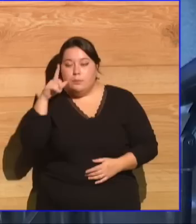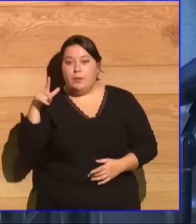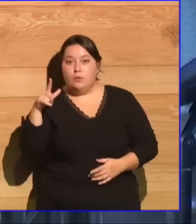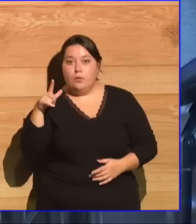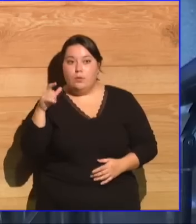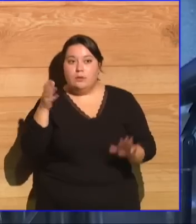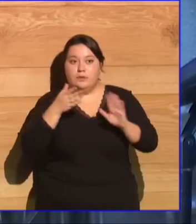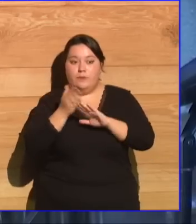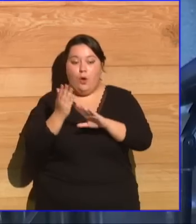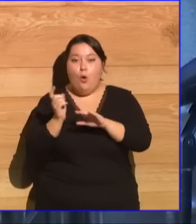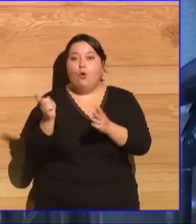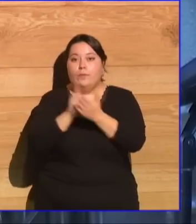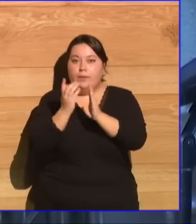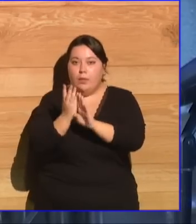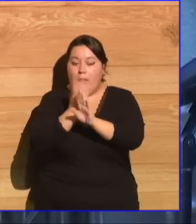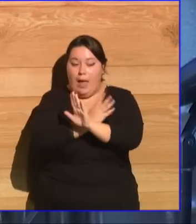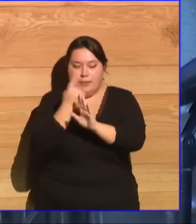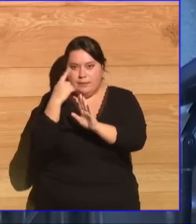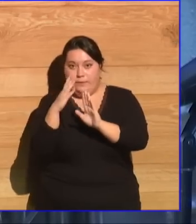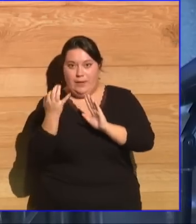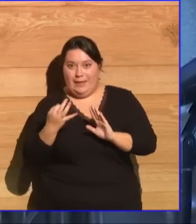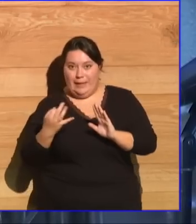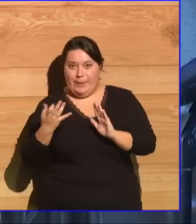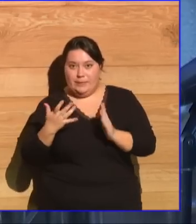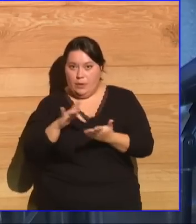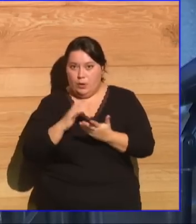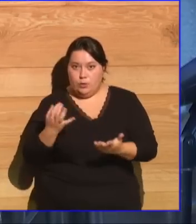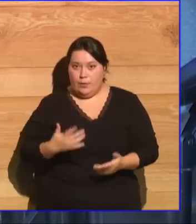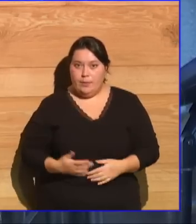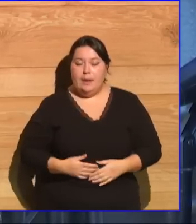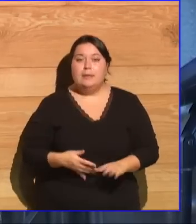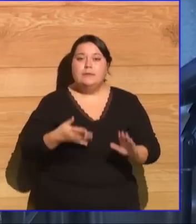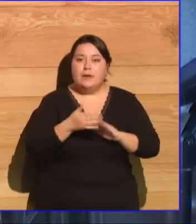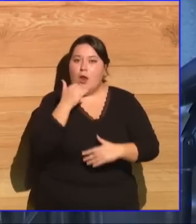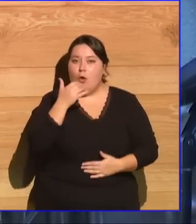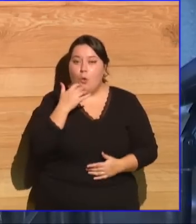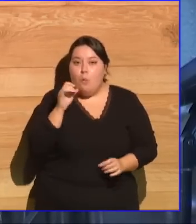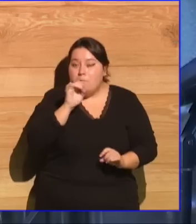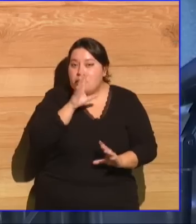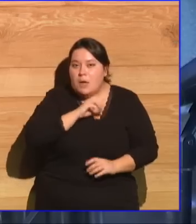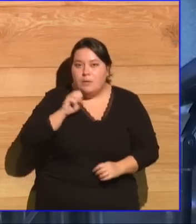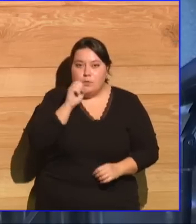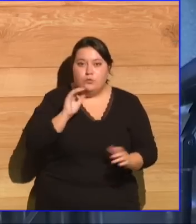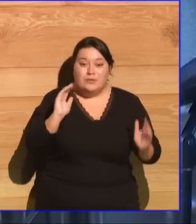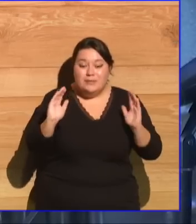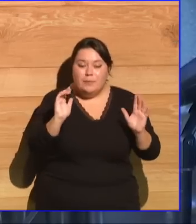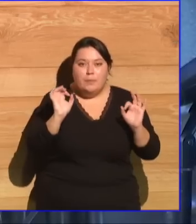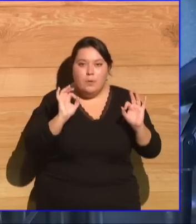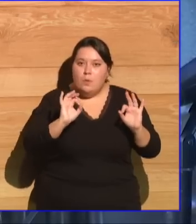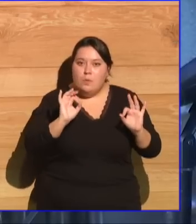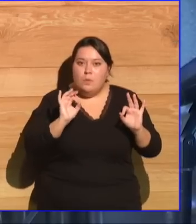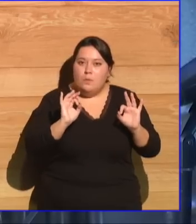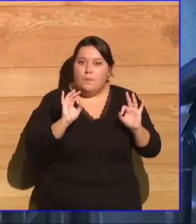está anticipando de nuevo lo que estaba sucediendo, y es algo absolutamente asombroso. Quiero decir, esa escena, o sea,